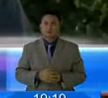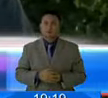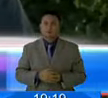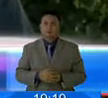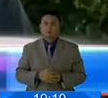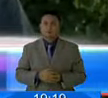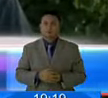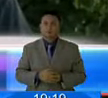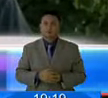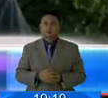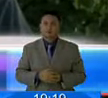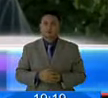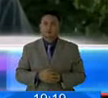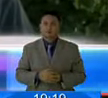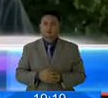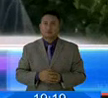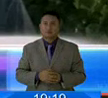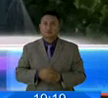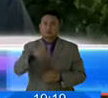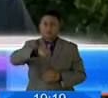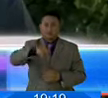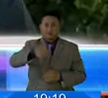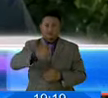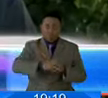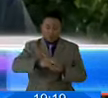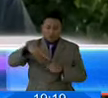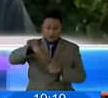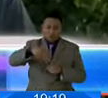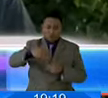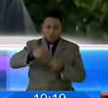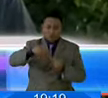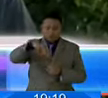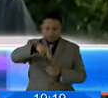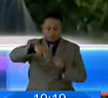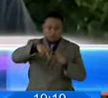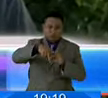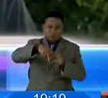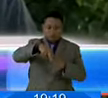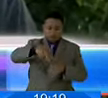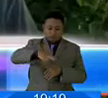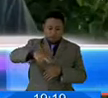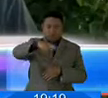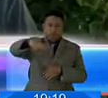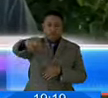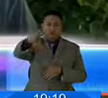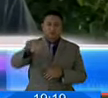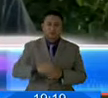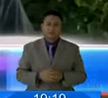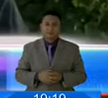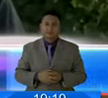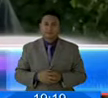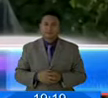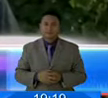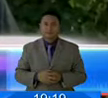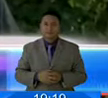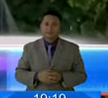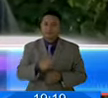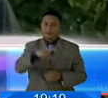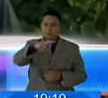acá. Y ahí se le dio la bota, se llenó la bota de agua y se la llevó a la corriente. Que se